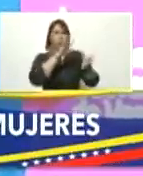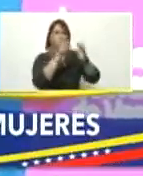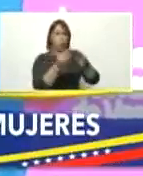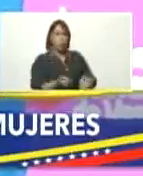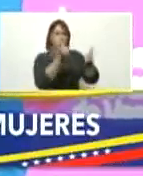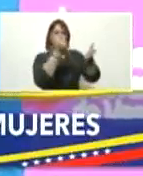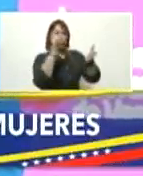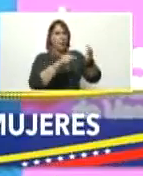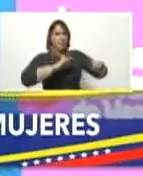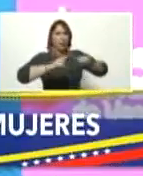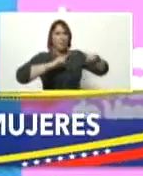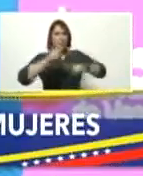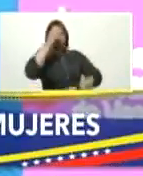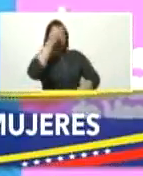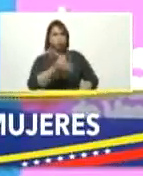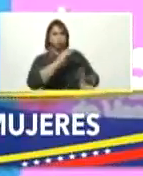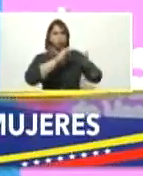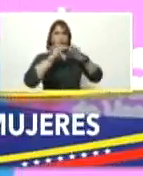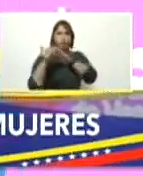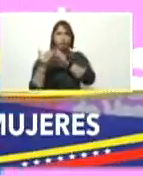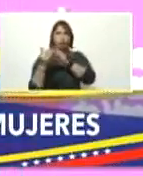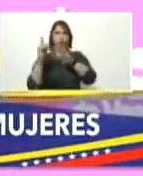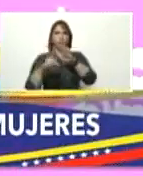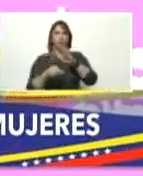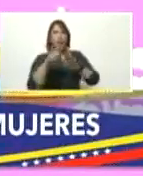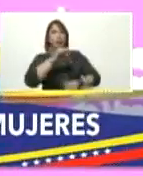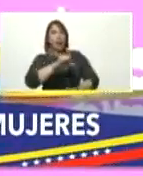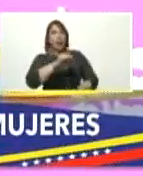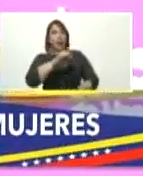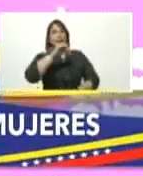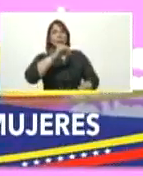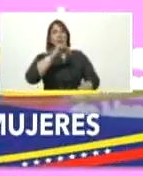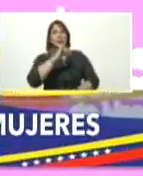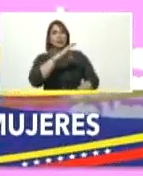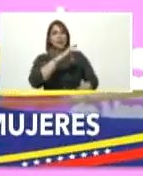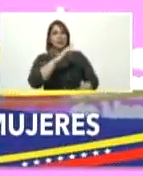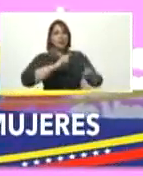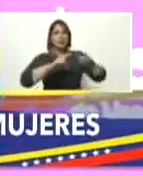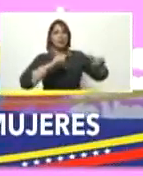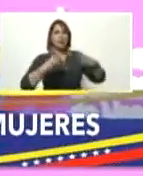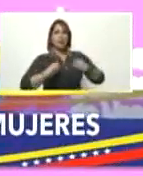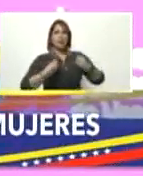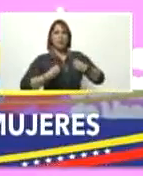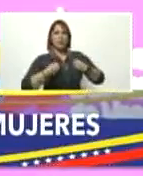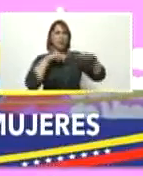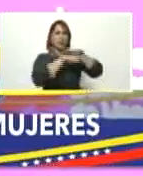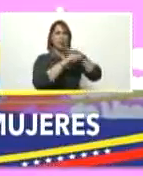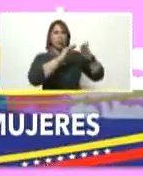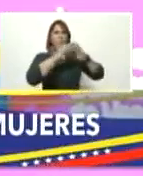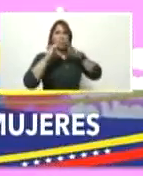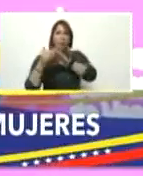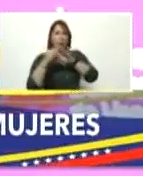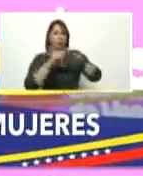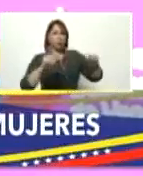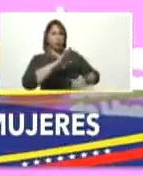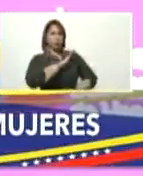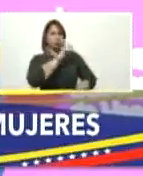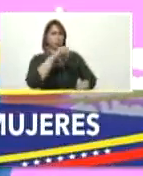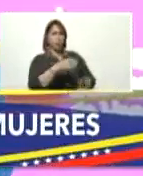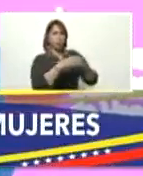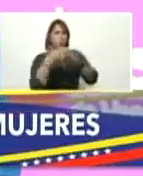comunidad dirigiendo los consejos comunales, las ASIC, la que está dirigiendo la vida de la comunidad en el territorio, en los